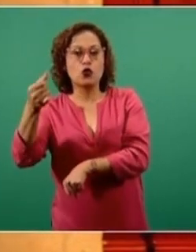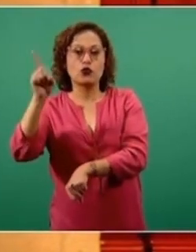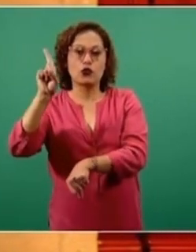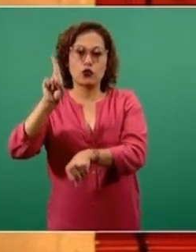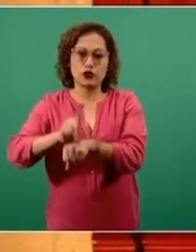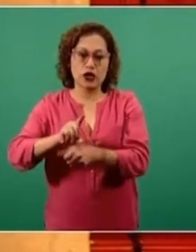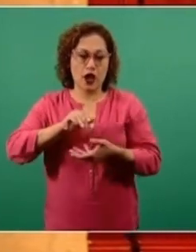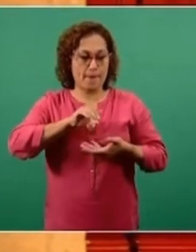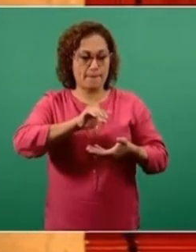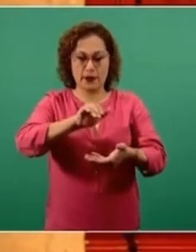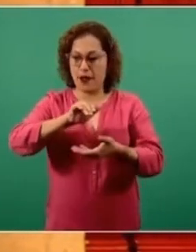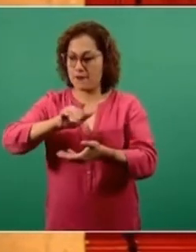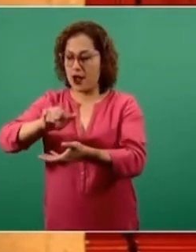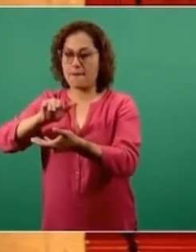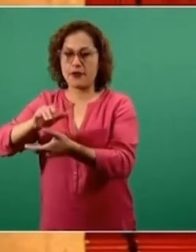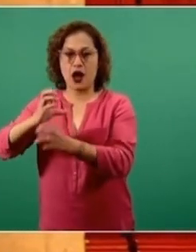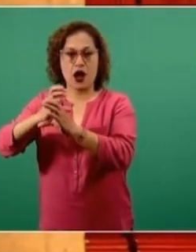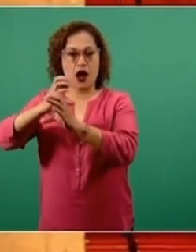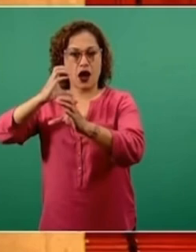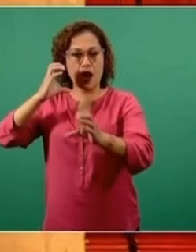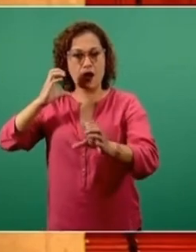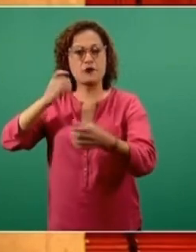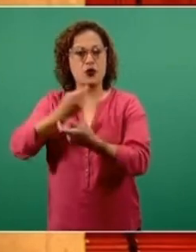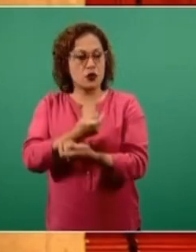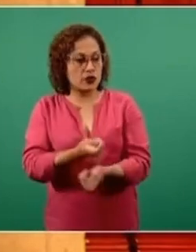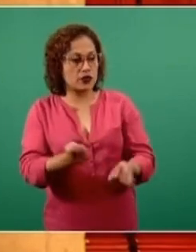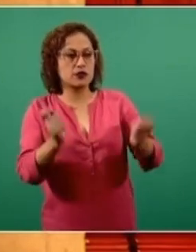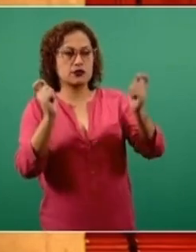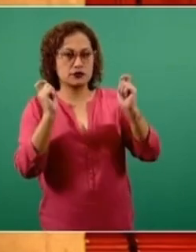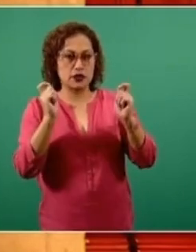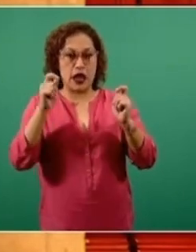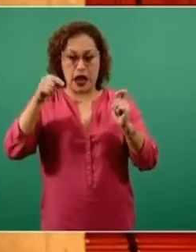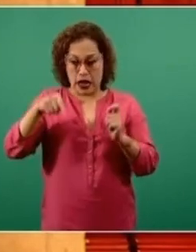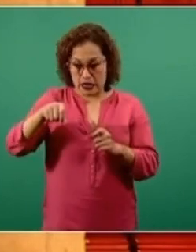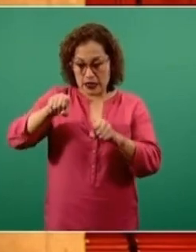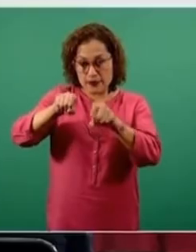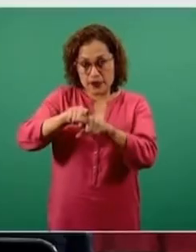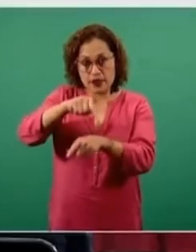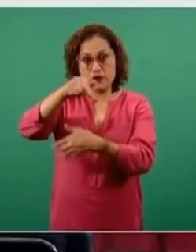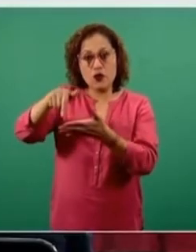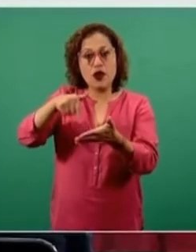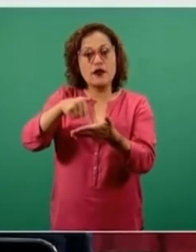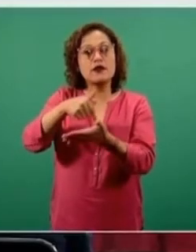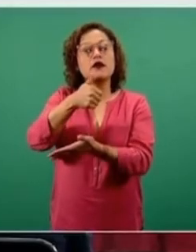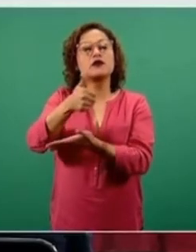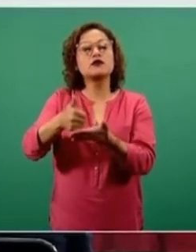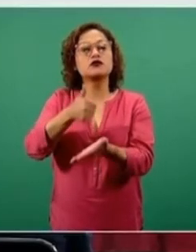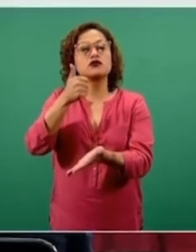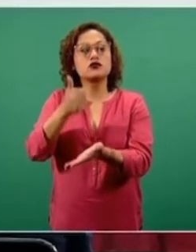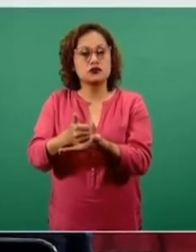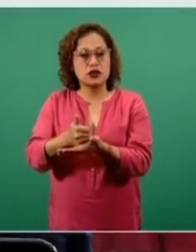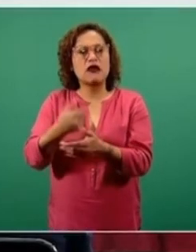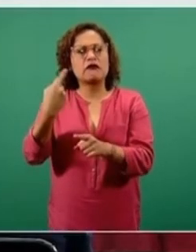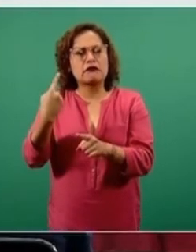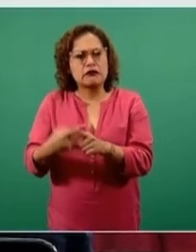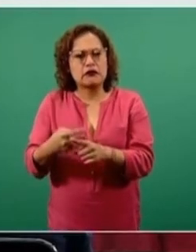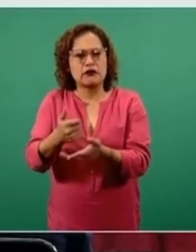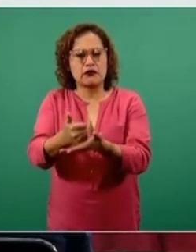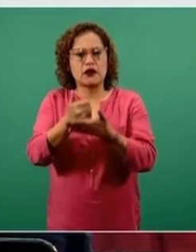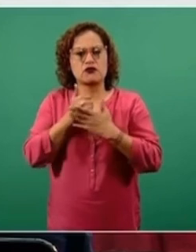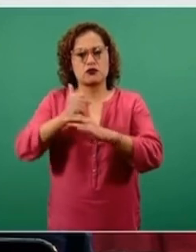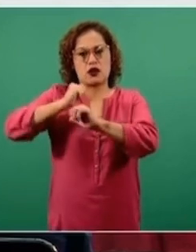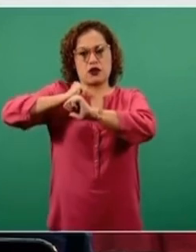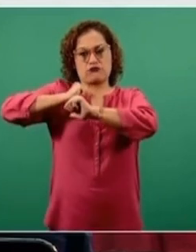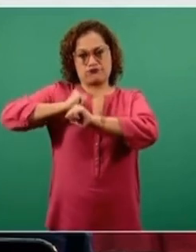terrestres, las que son locales. Tenemos la cooperación de las secretarías de salud estatales para